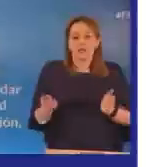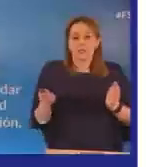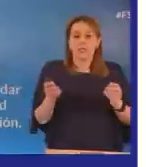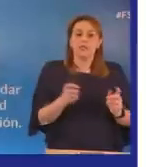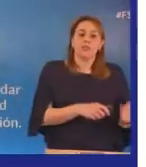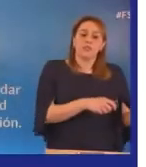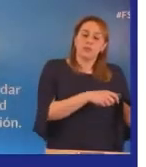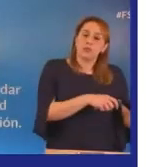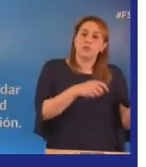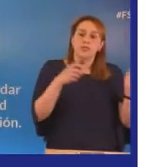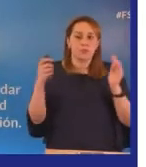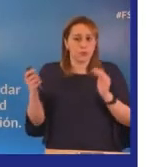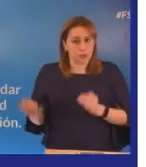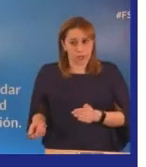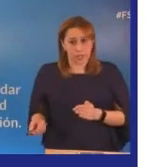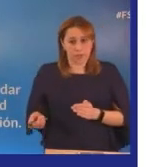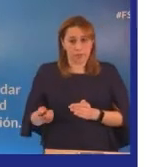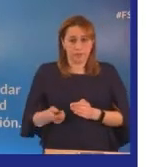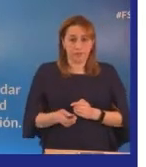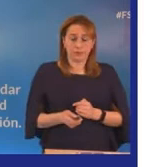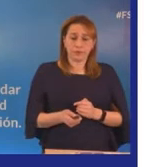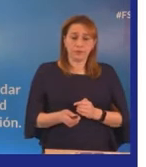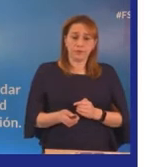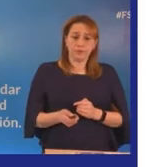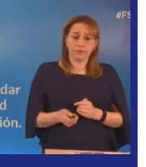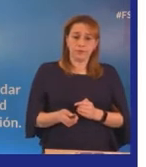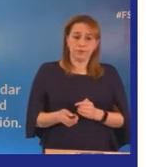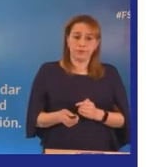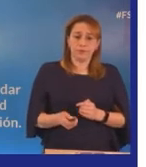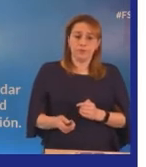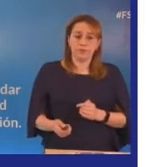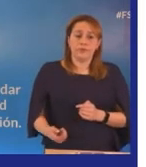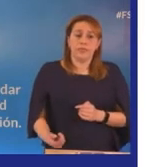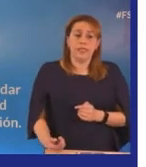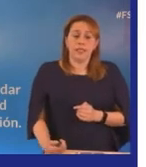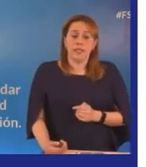de marcha y voy a ser mucho más funcional.